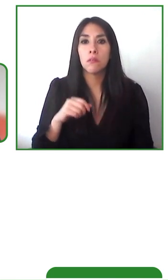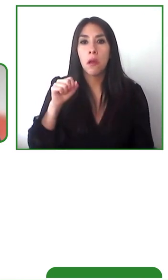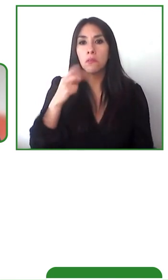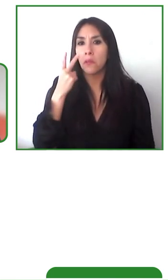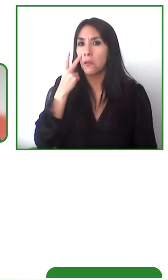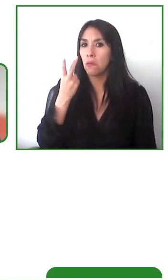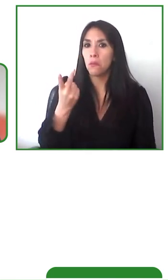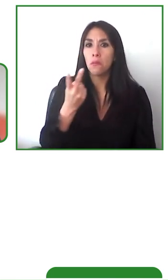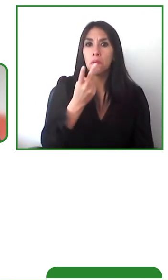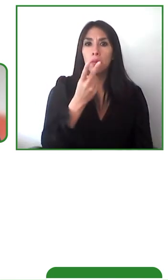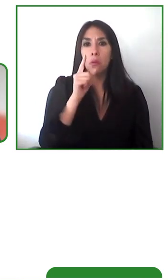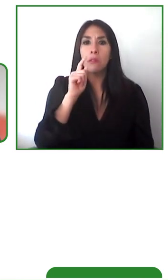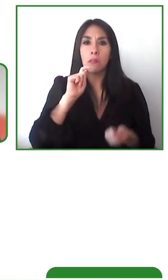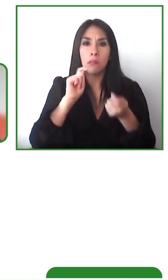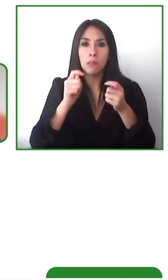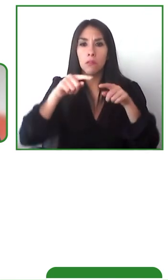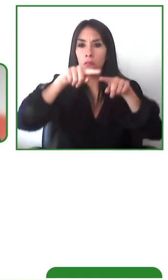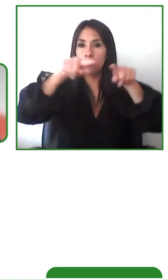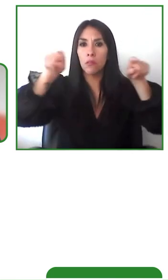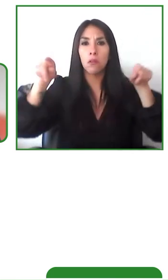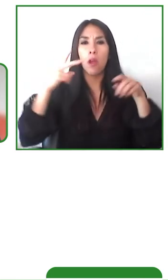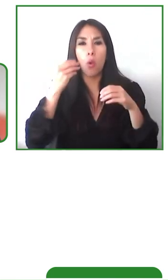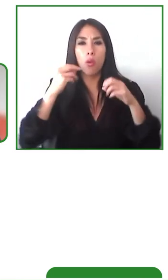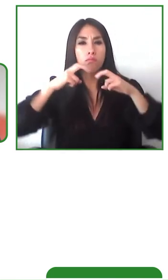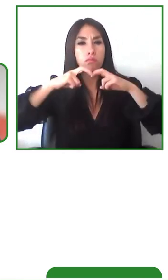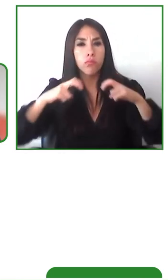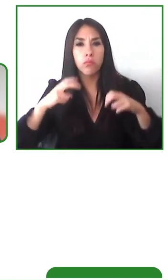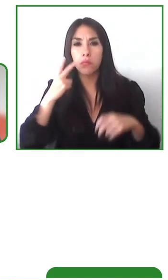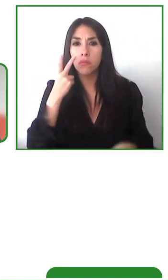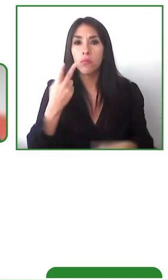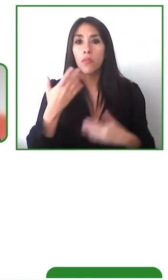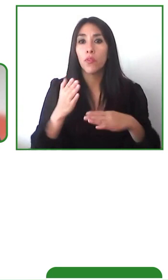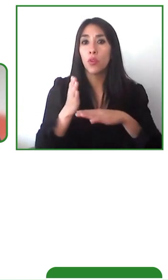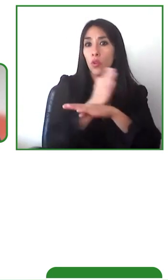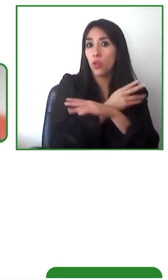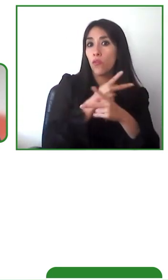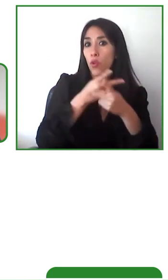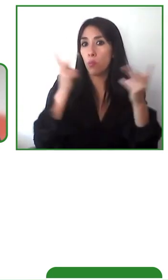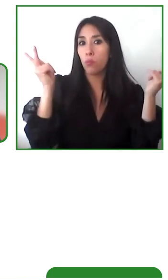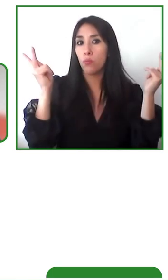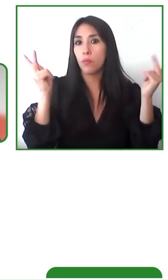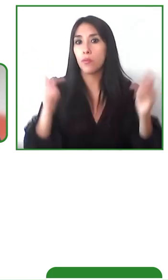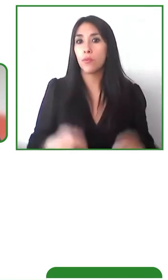que es necesario antes de lanzarse a la piscina y hacer el esfuerzo.